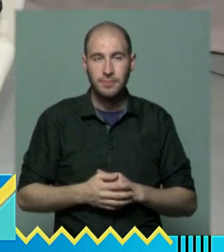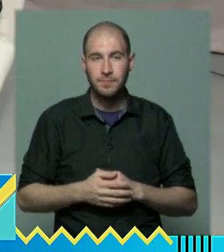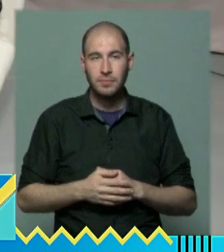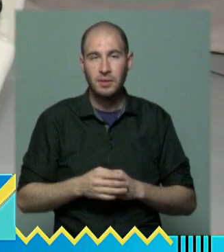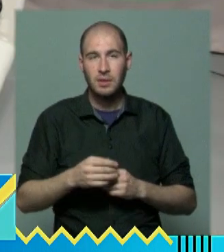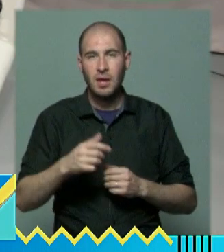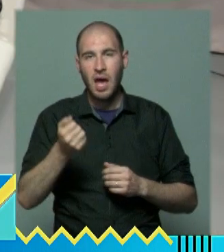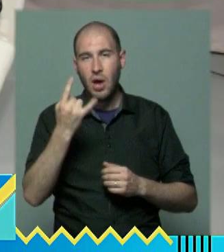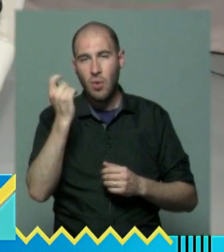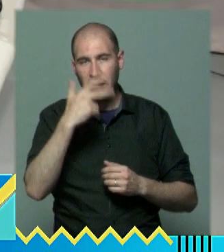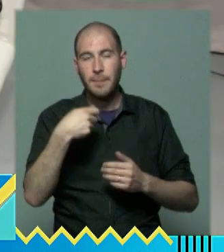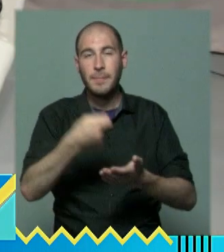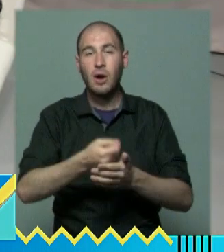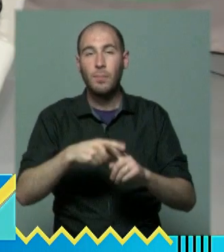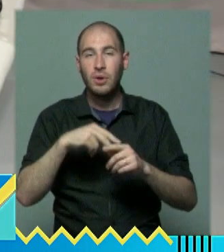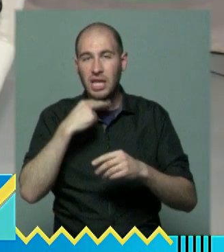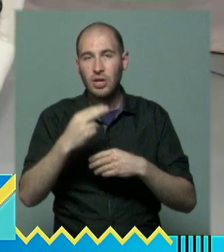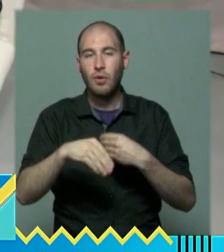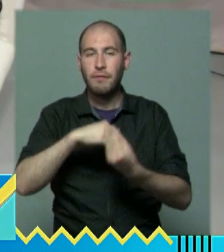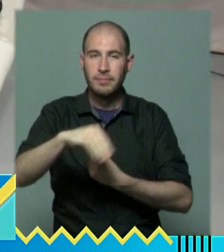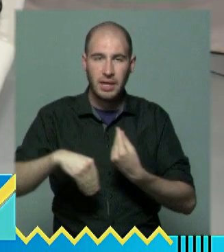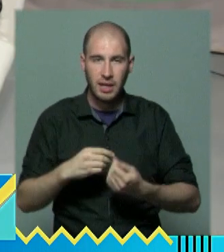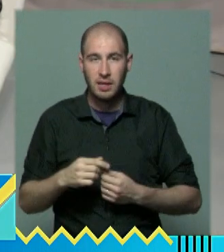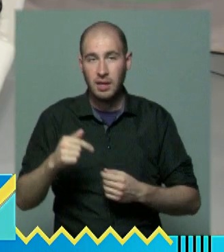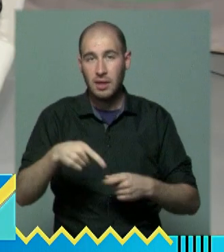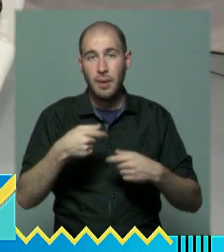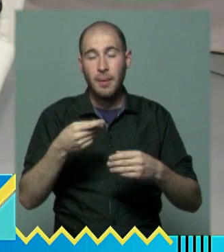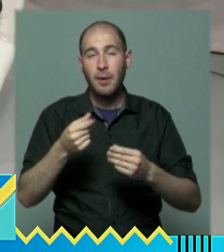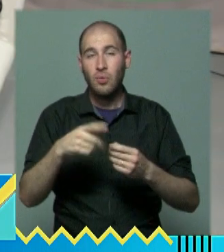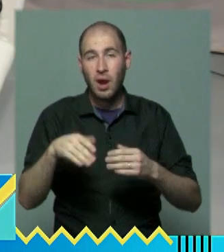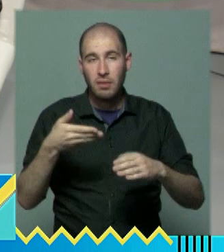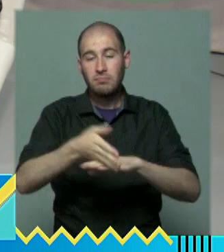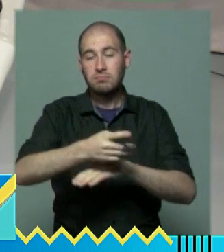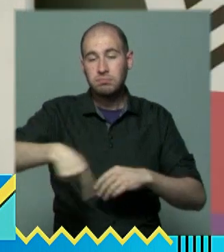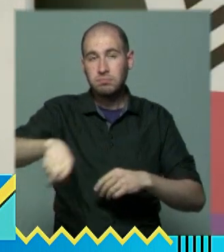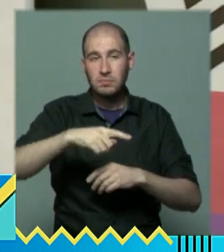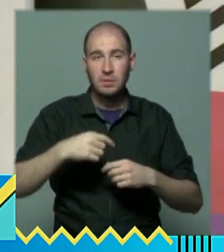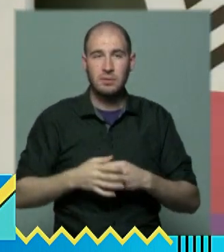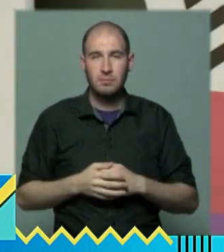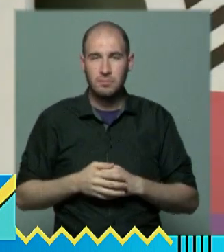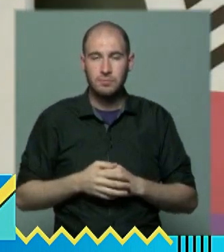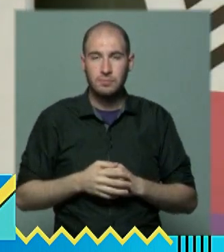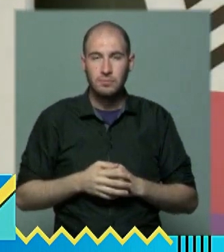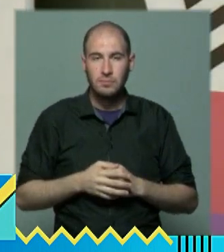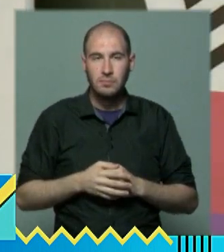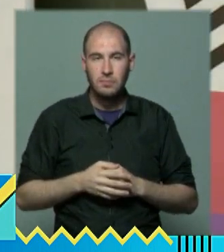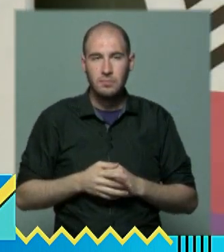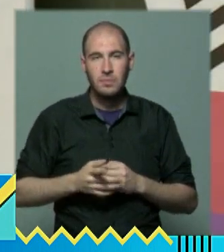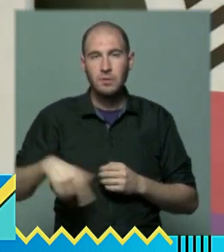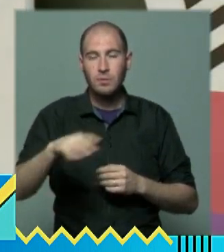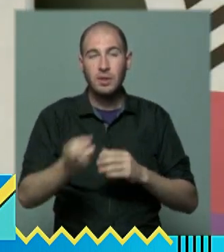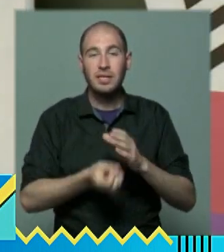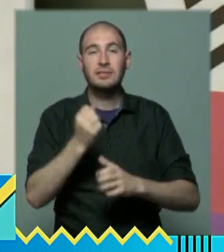las AUH, las asignaciones familiares. Digo, este es dinero que no va a ingresar al circuito virtuoso, al circuito que